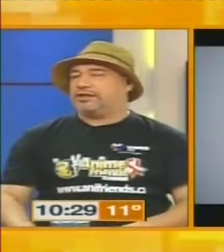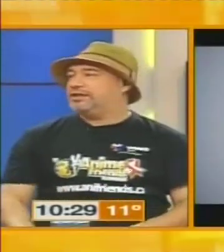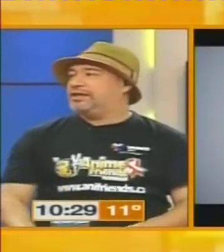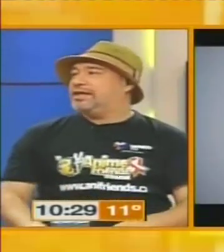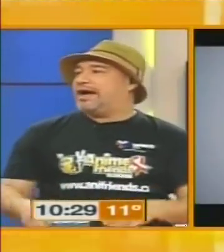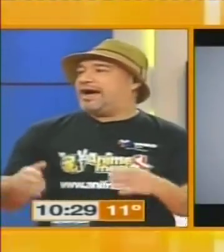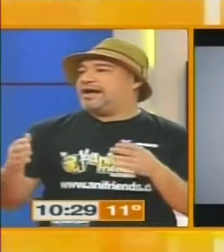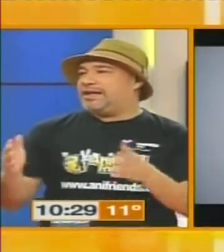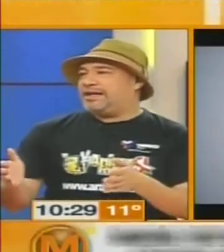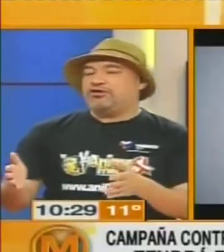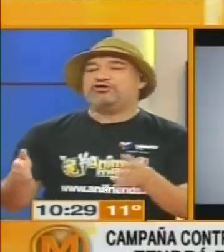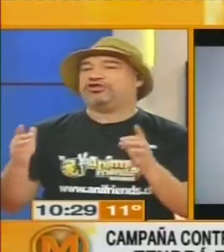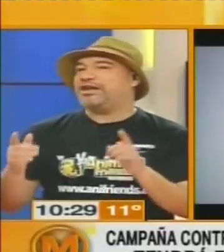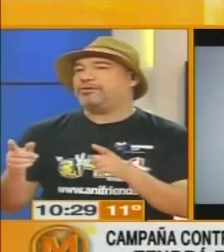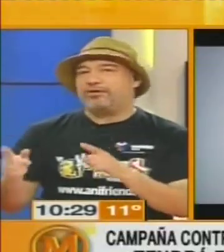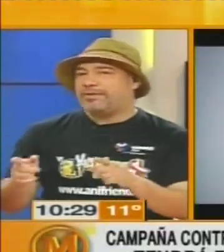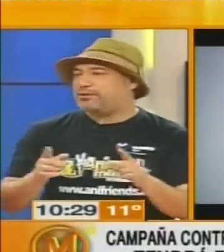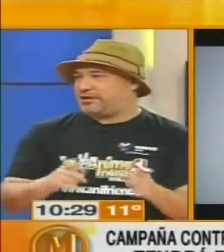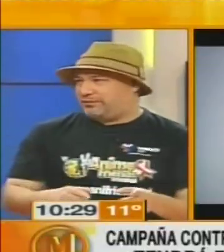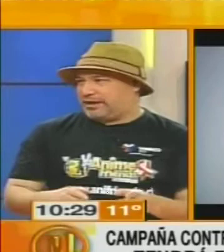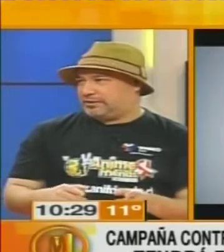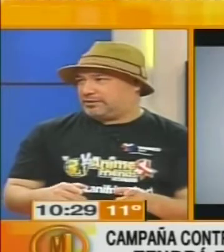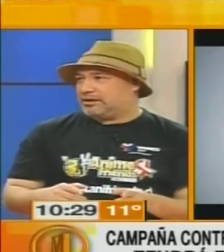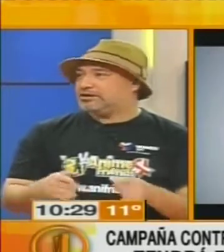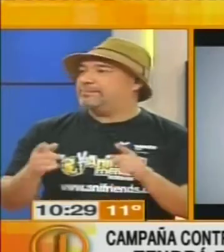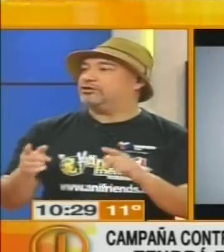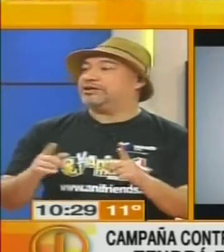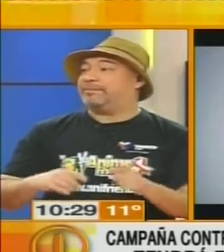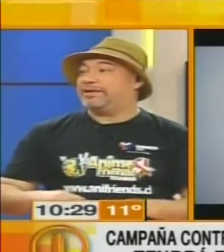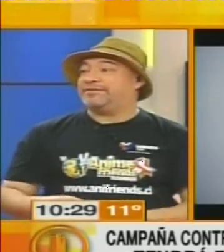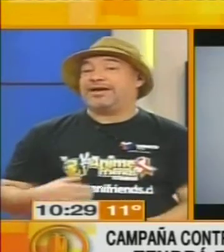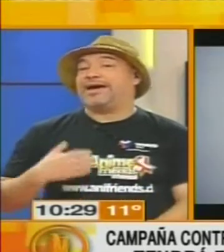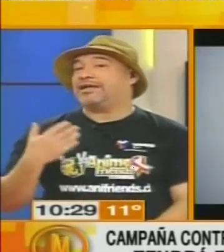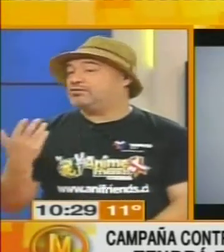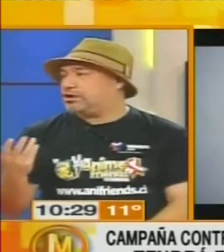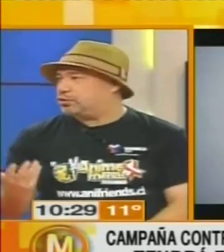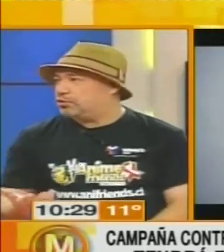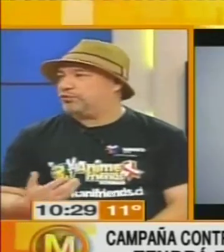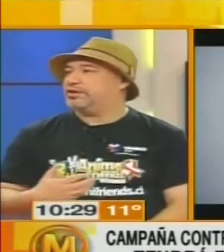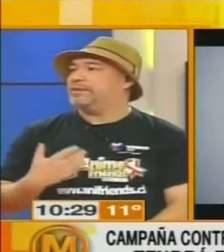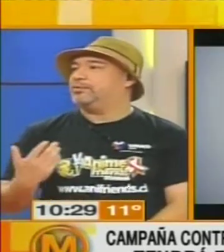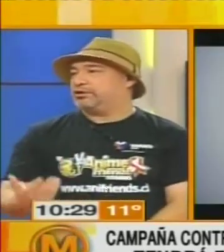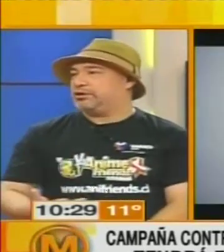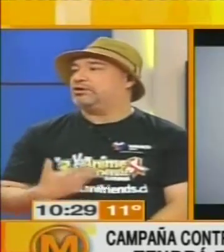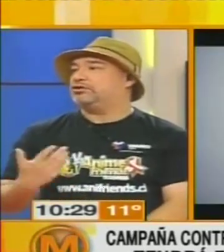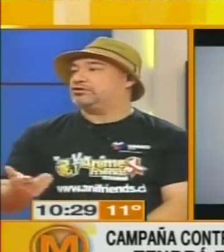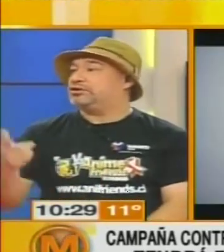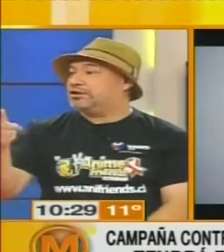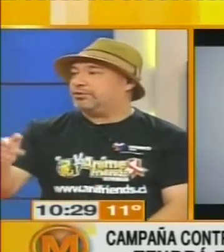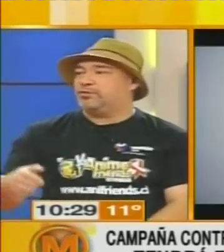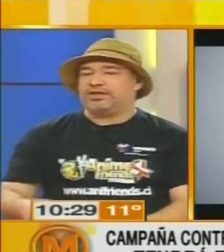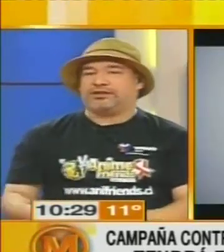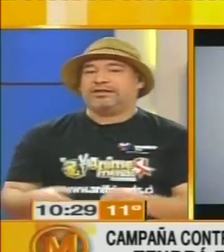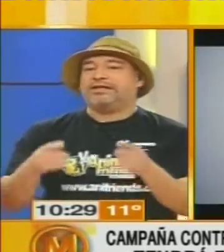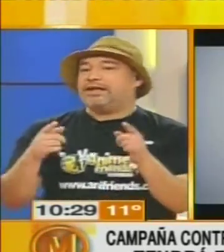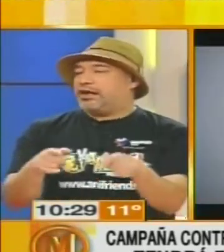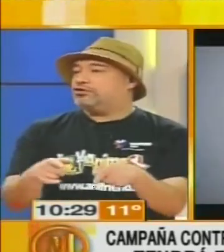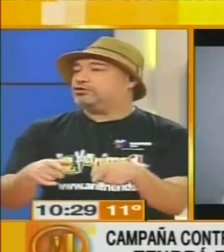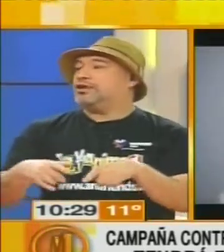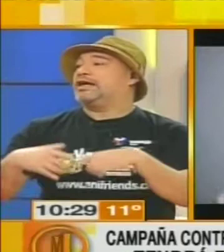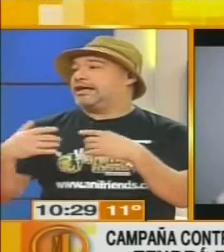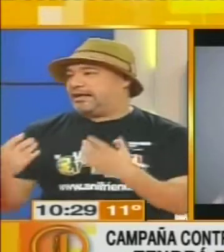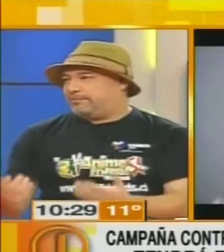digamos, lo voy a decir. A él no tiene problema por ser flight. Sin embargo, esta campaña va a aquellos que sufren, digamos, por tener una condición distinta, los molestan.